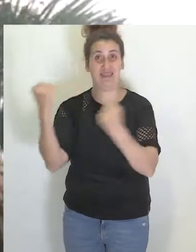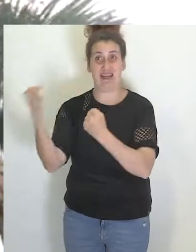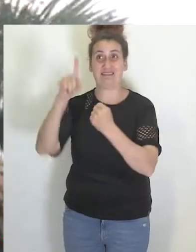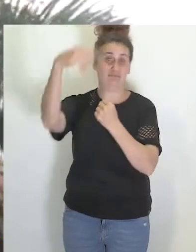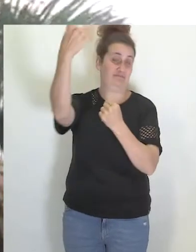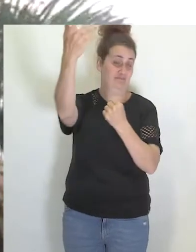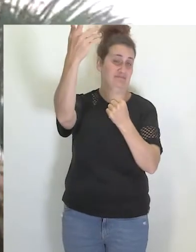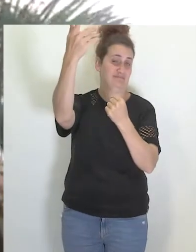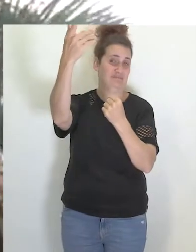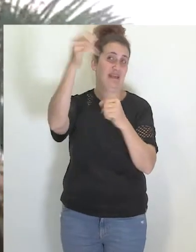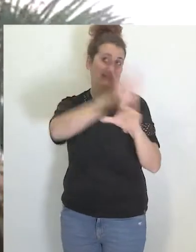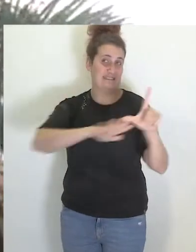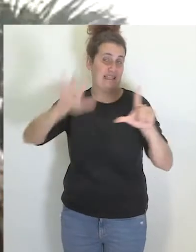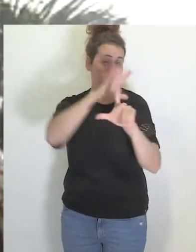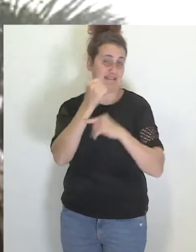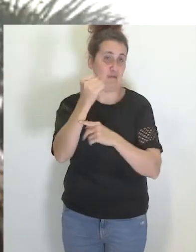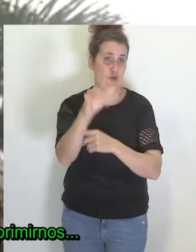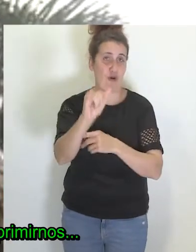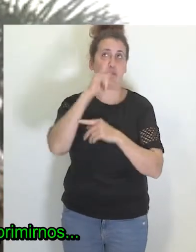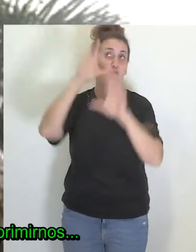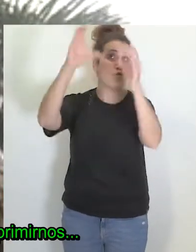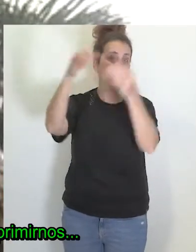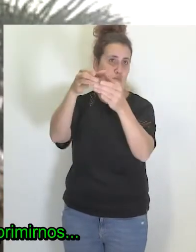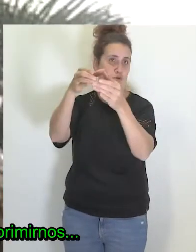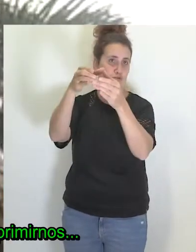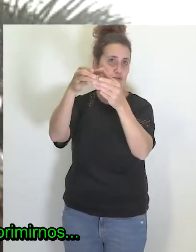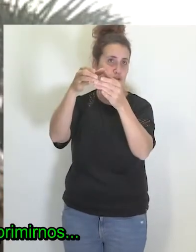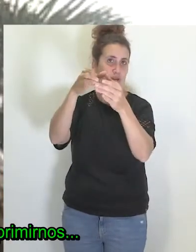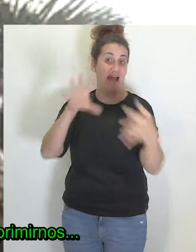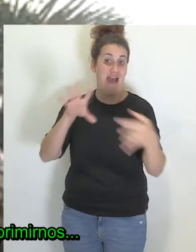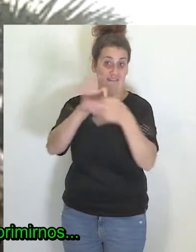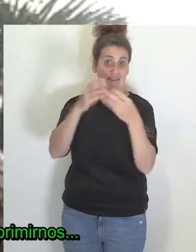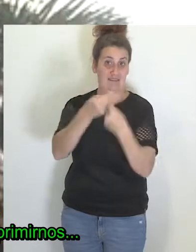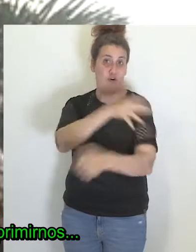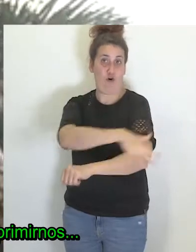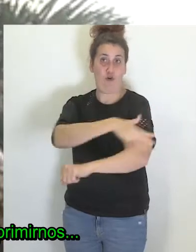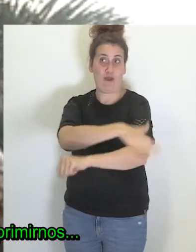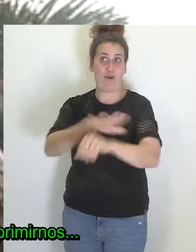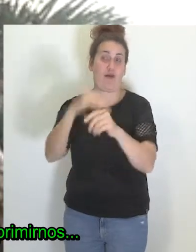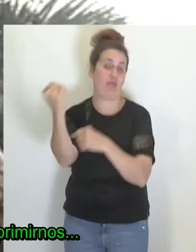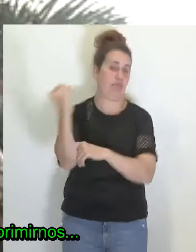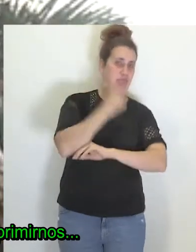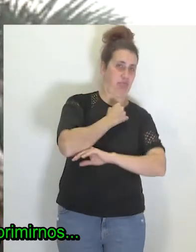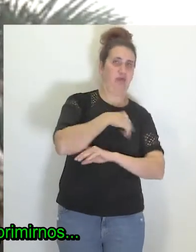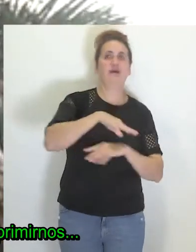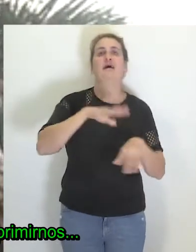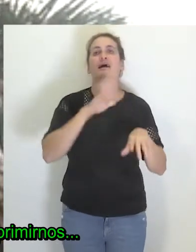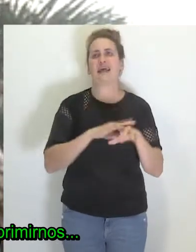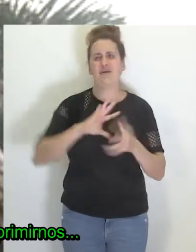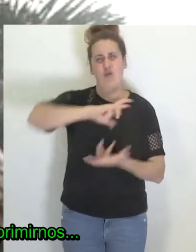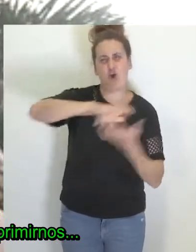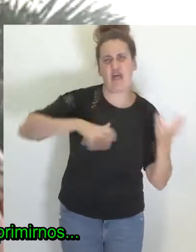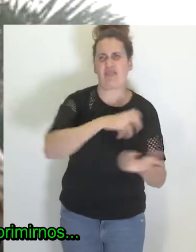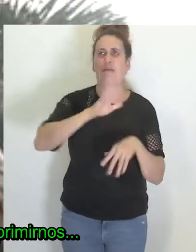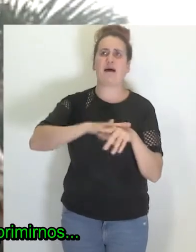por fuerzas paraestatales, por así decir, grupos afines al gobierno que salían con violencia